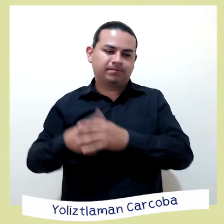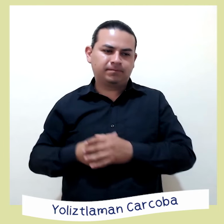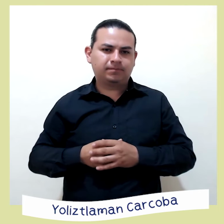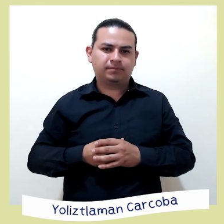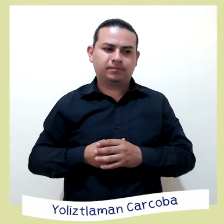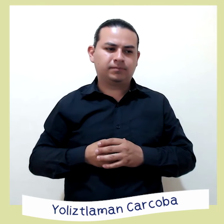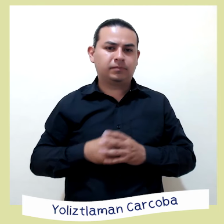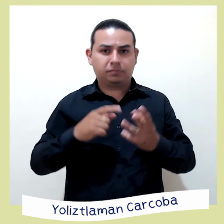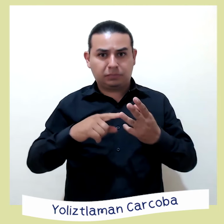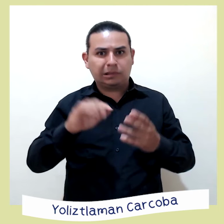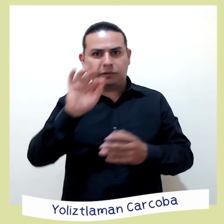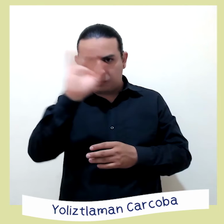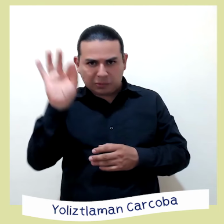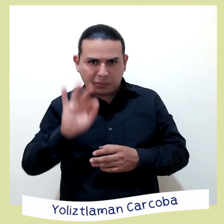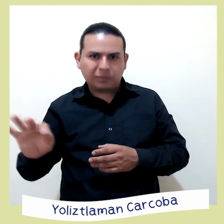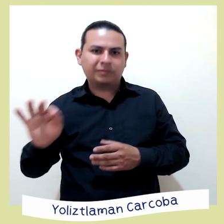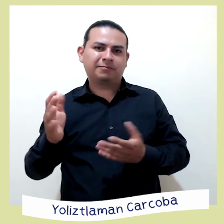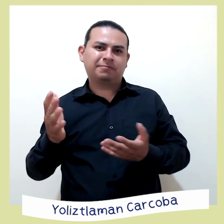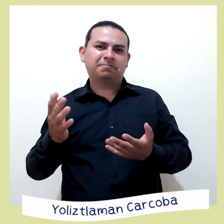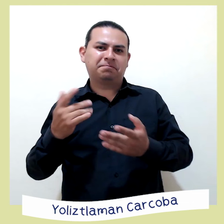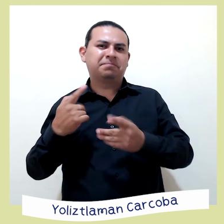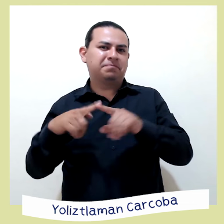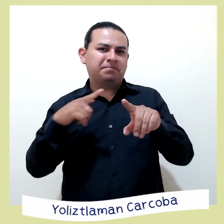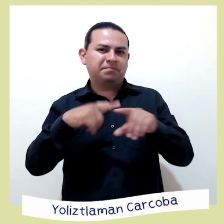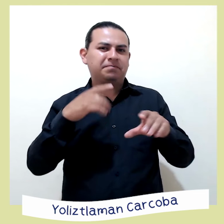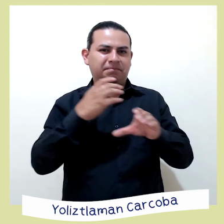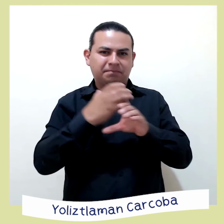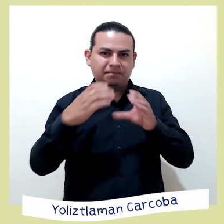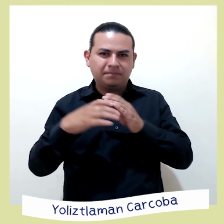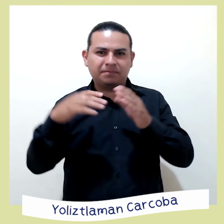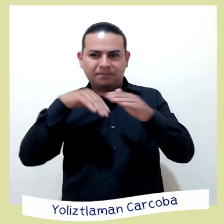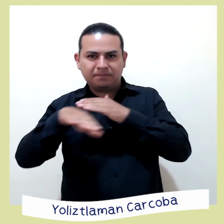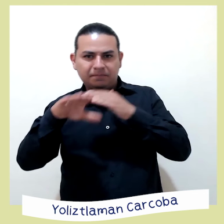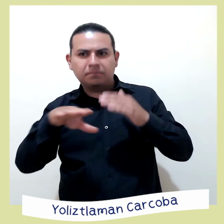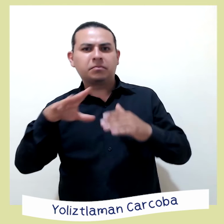para, para ayudar a la gente de la tercera edad.